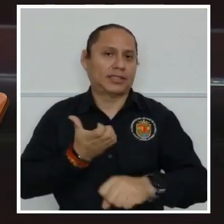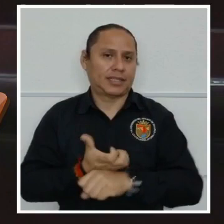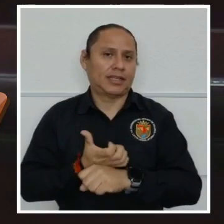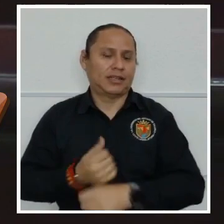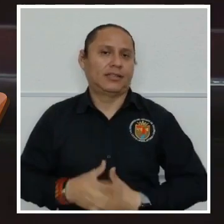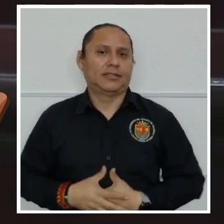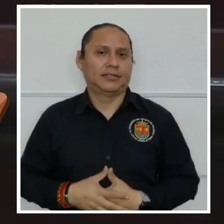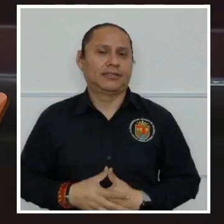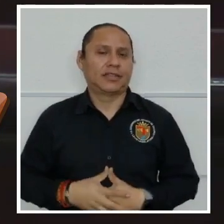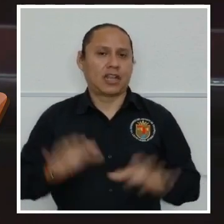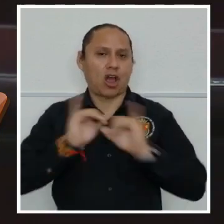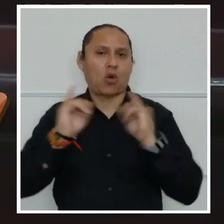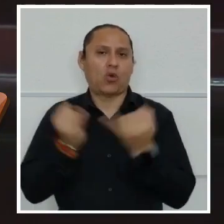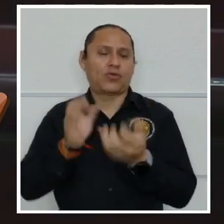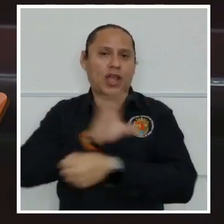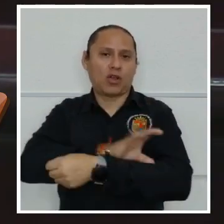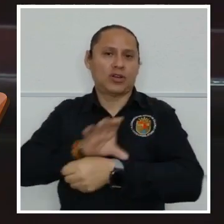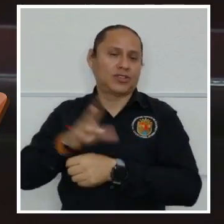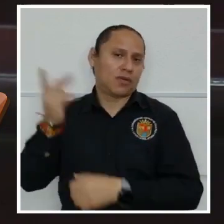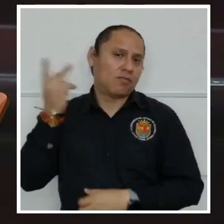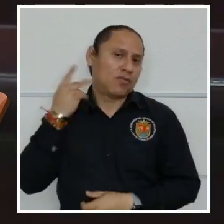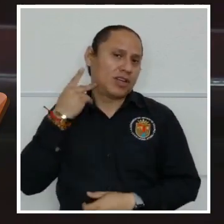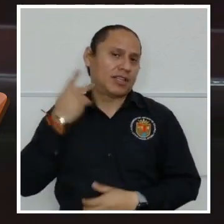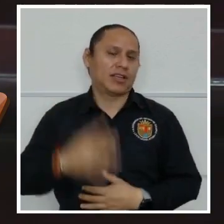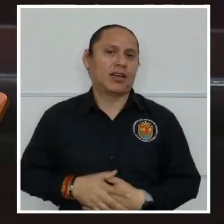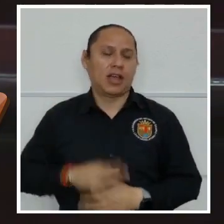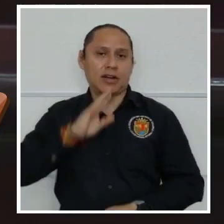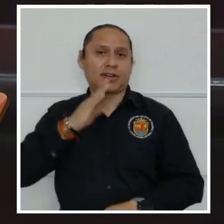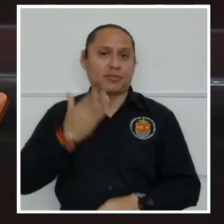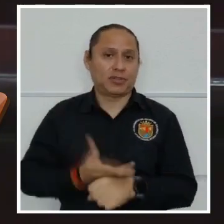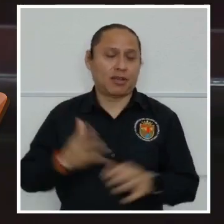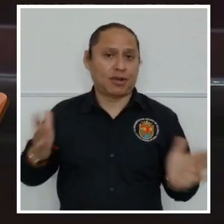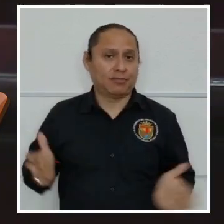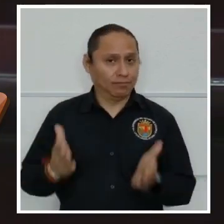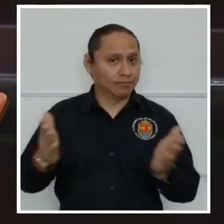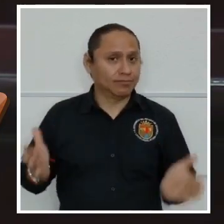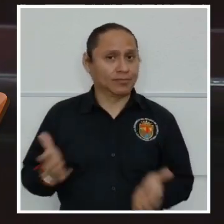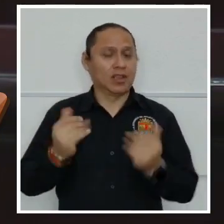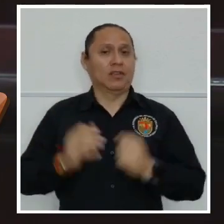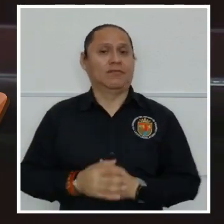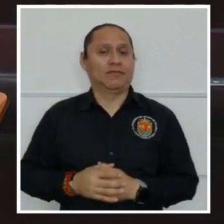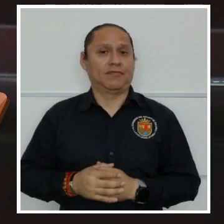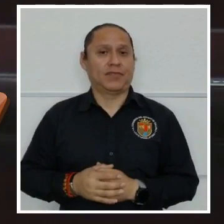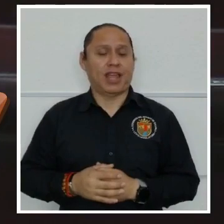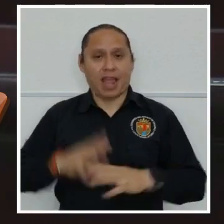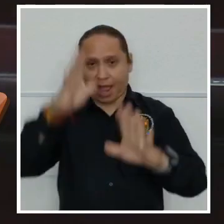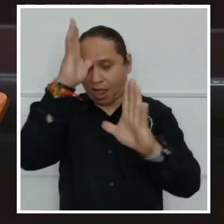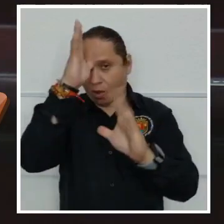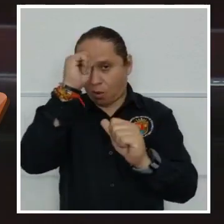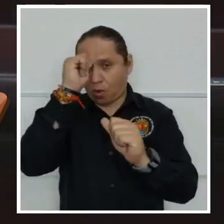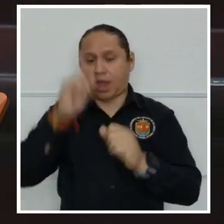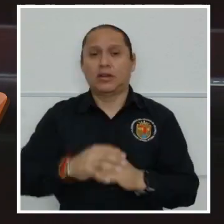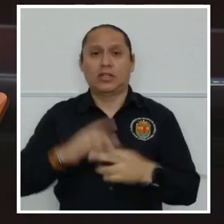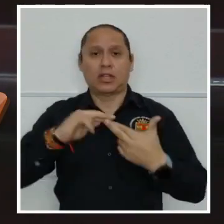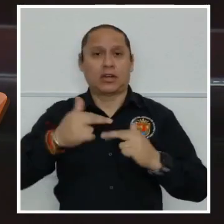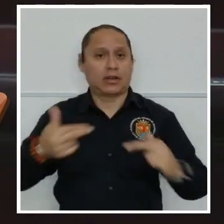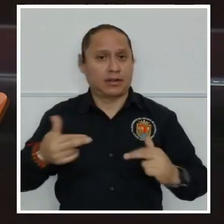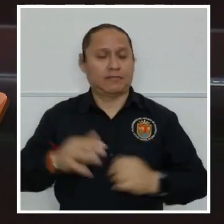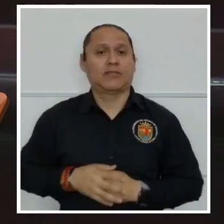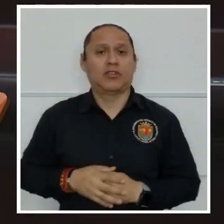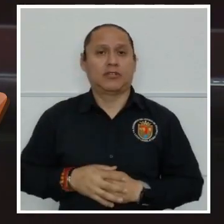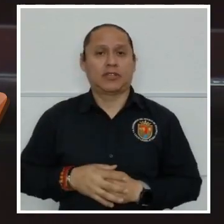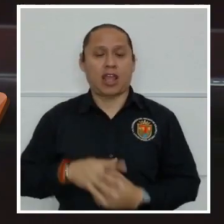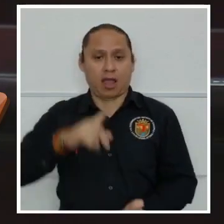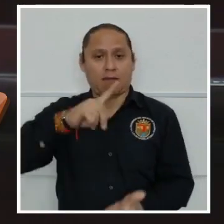del Estado, la Junta de Coordinación Política es la encargada de impulsar la conformación de acuerdos relacionados con